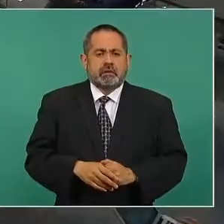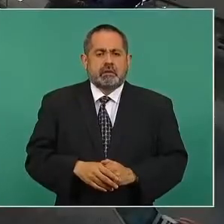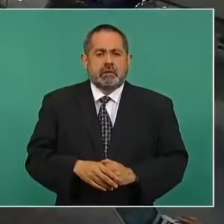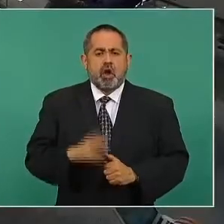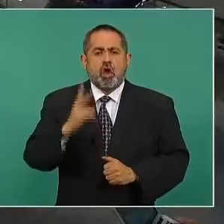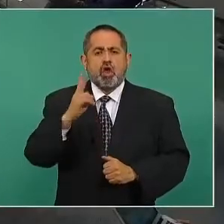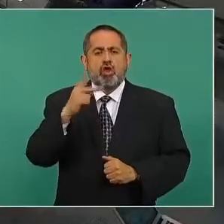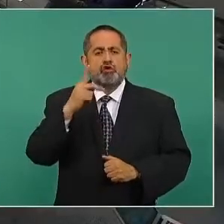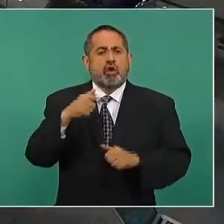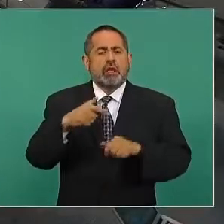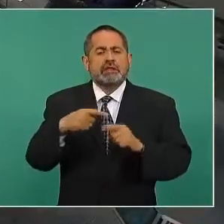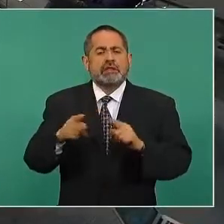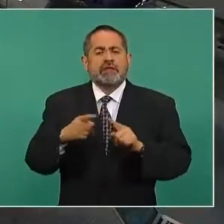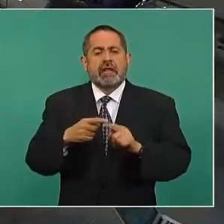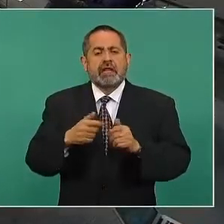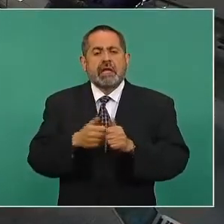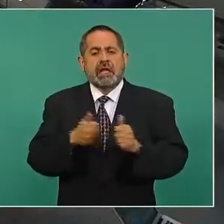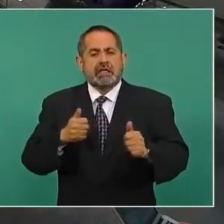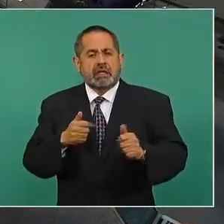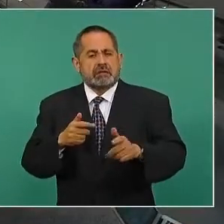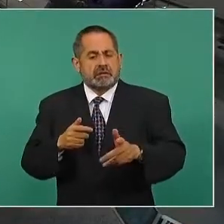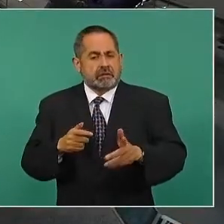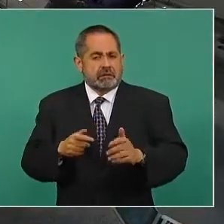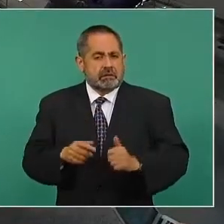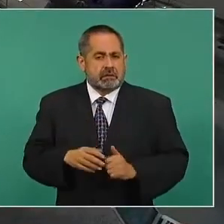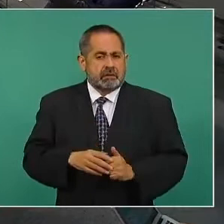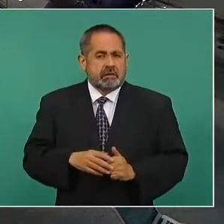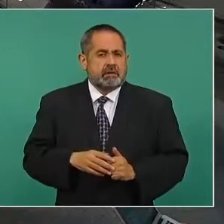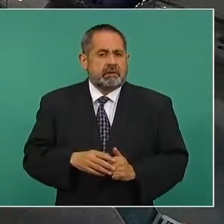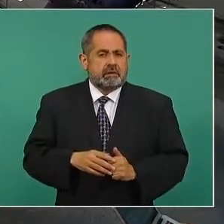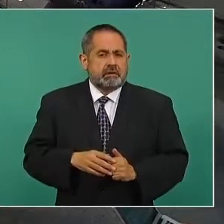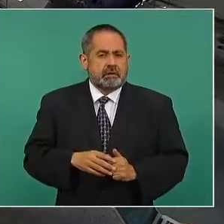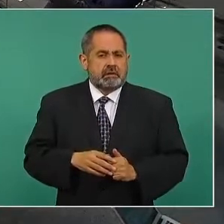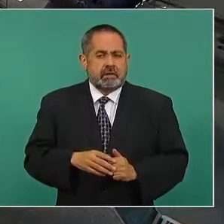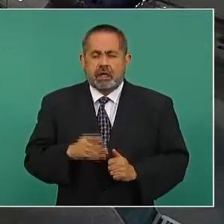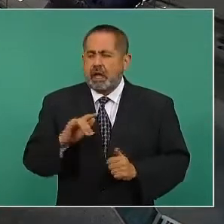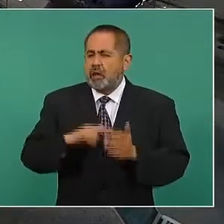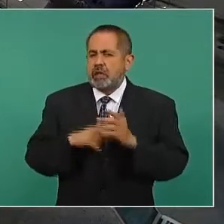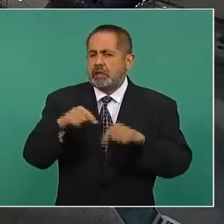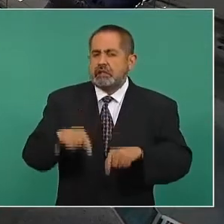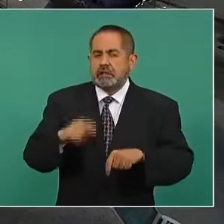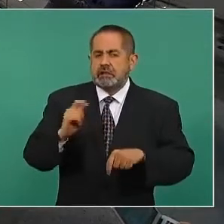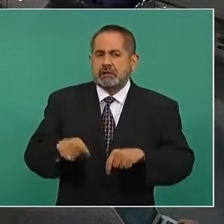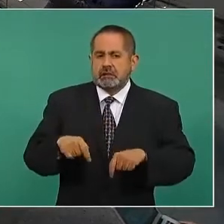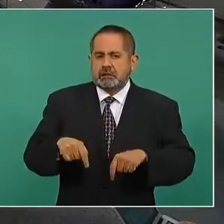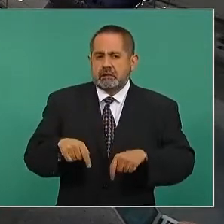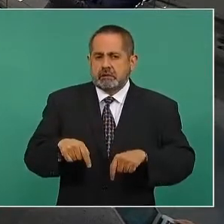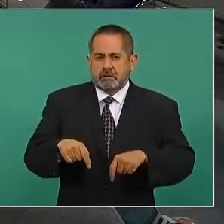horas de diferencia aquí. Que, Creo que hay un cambio de horario. o sea, aquí va a ser